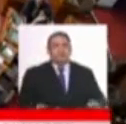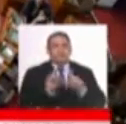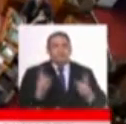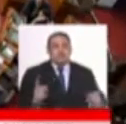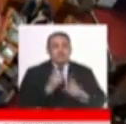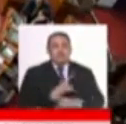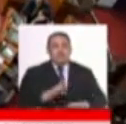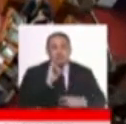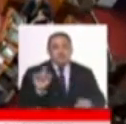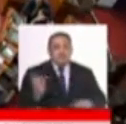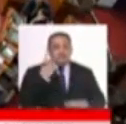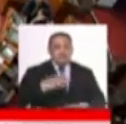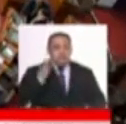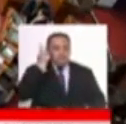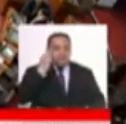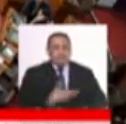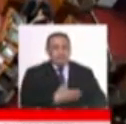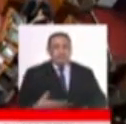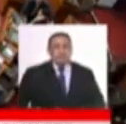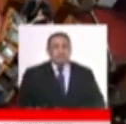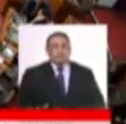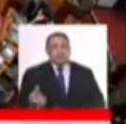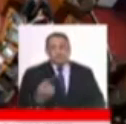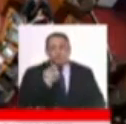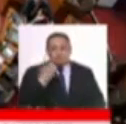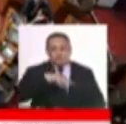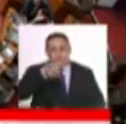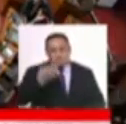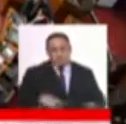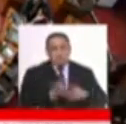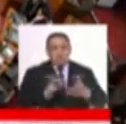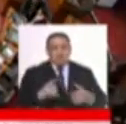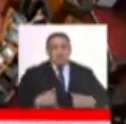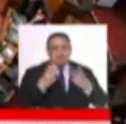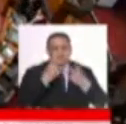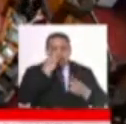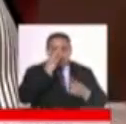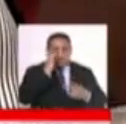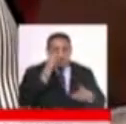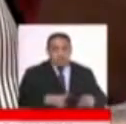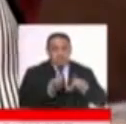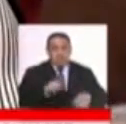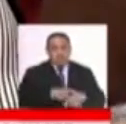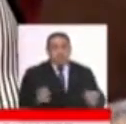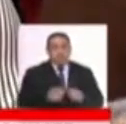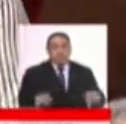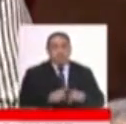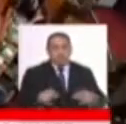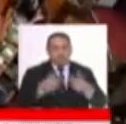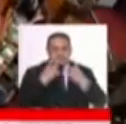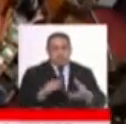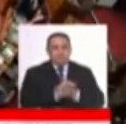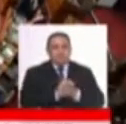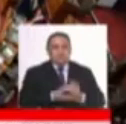su función el día de hoy, en el momento en el que Pedro Castillo decidió patear el tablero. Otra visión, otra interpretación positiva